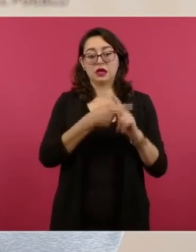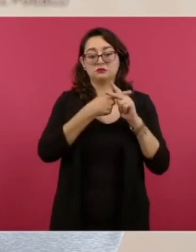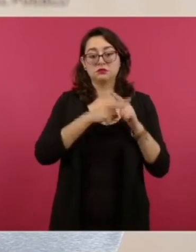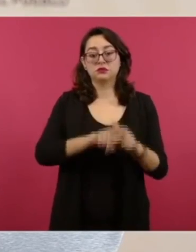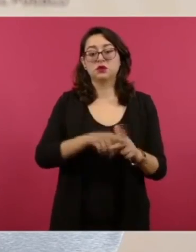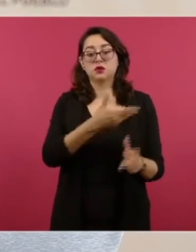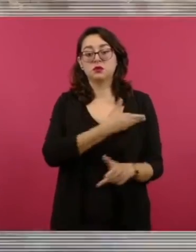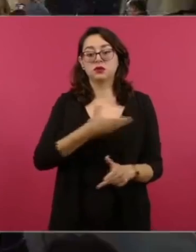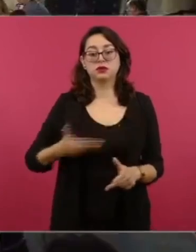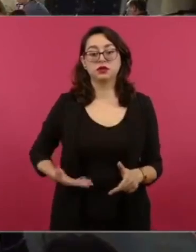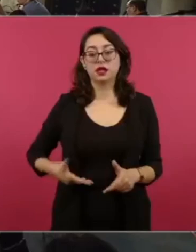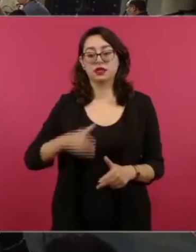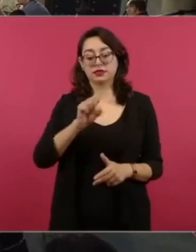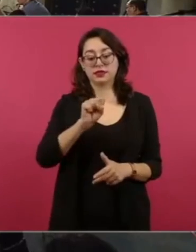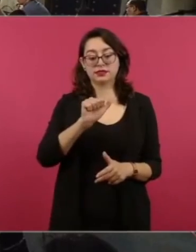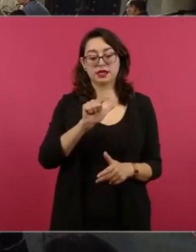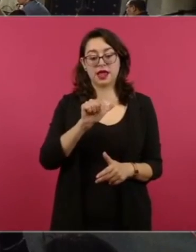es como muy parecido a